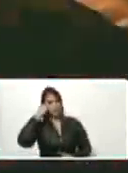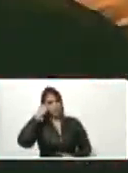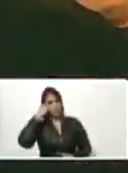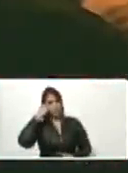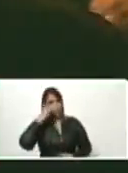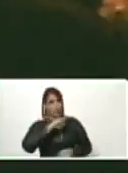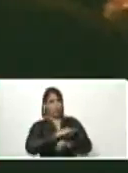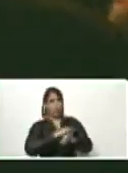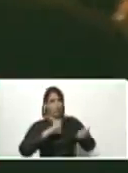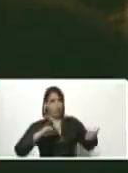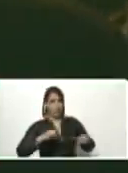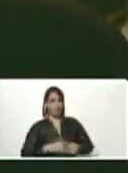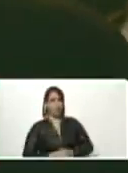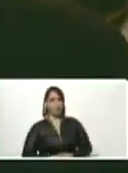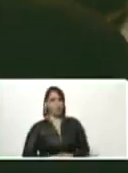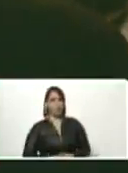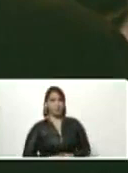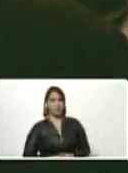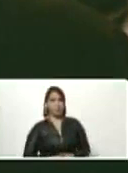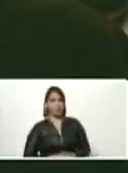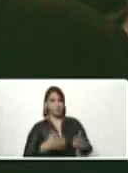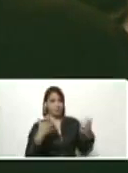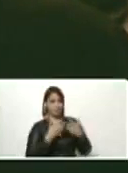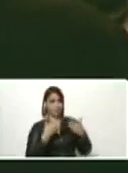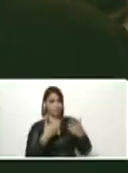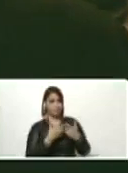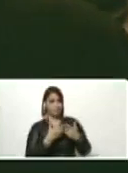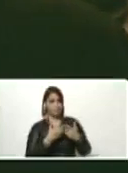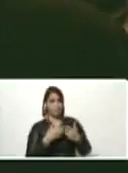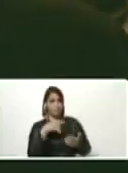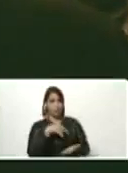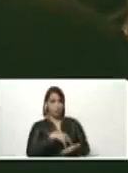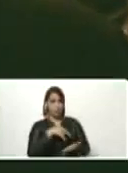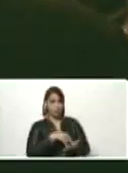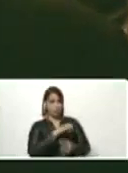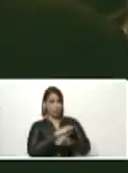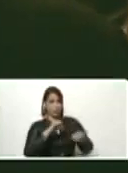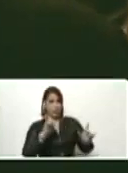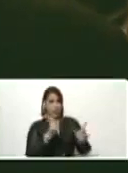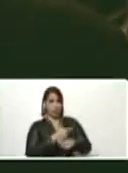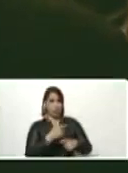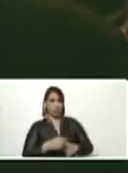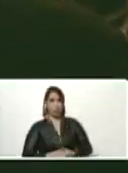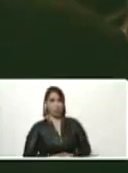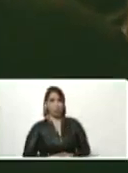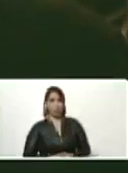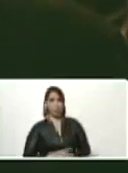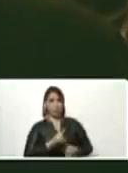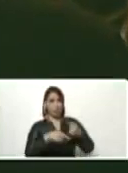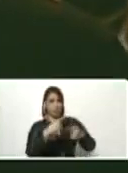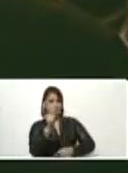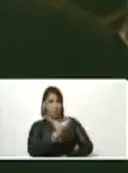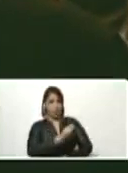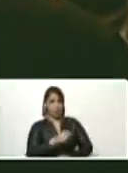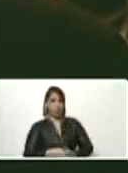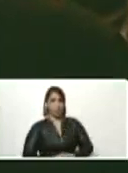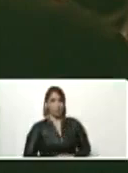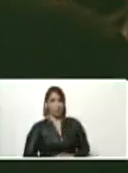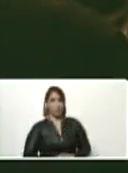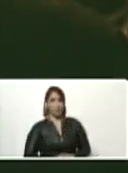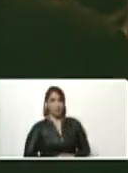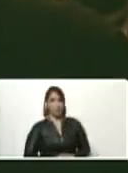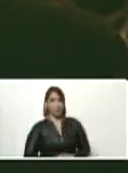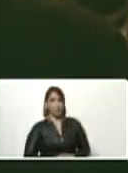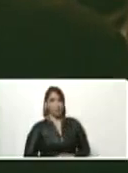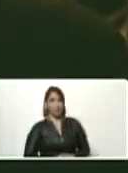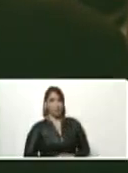vez que se concreta la batalla de Carabobo, en agosto, al mes siguiente,